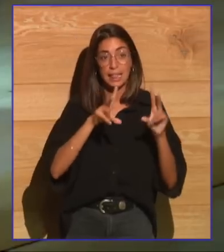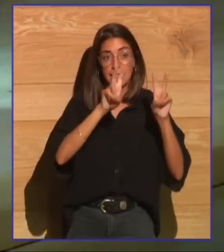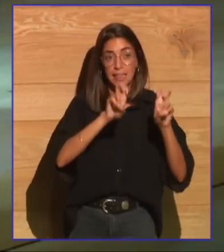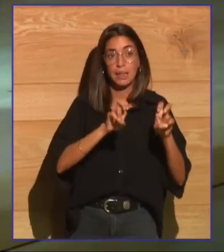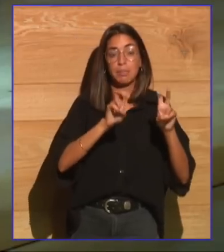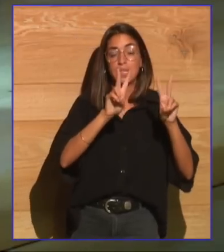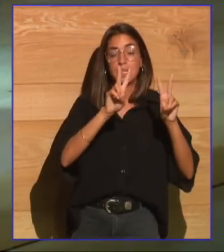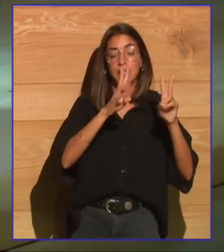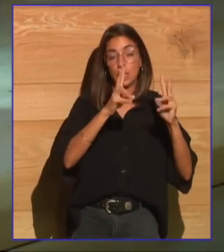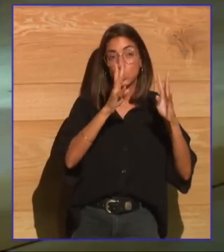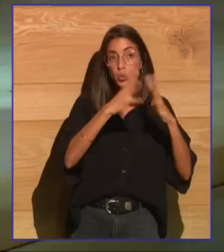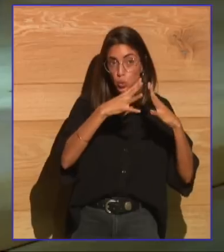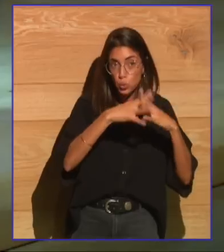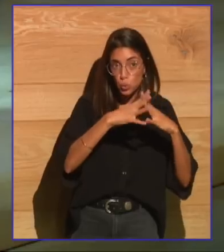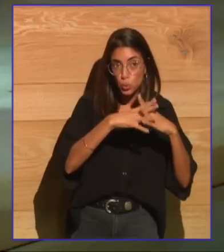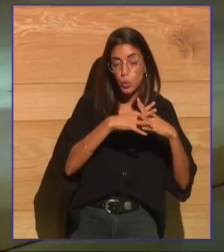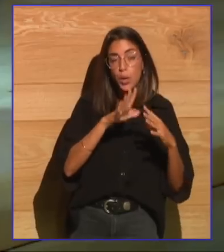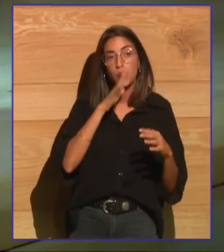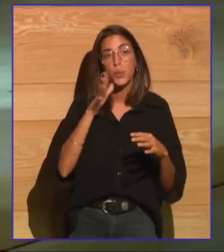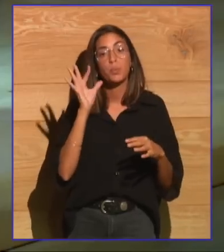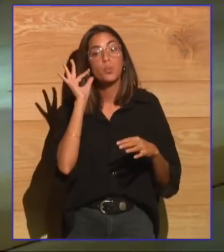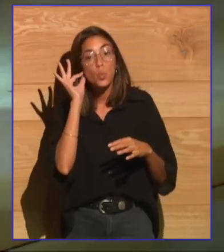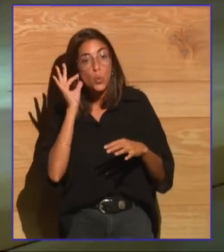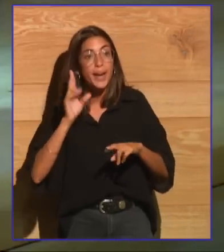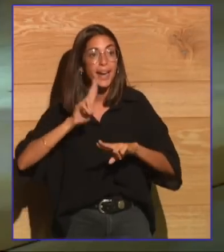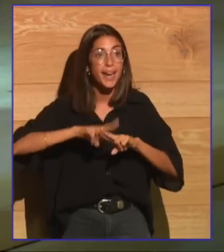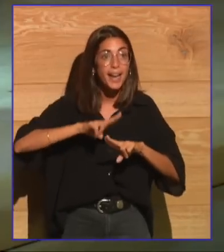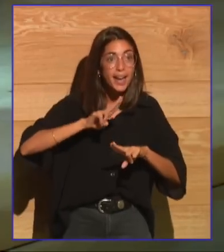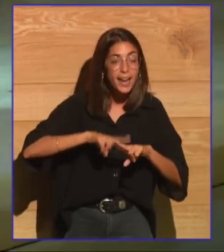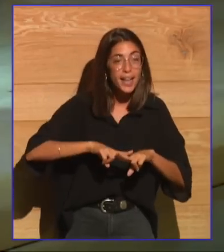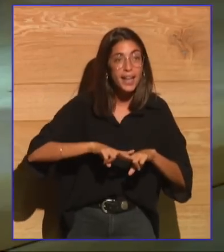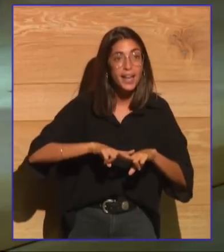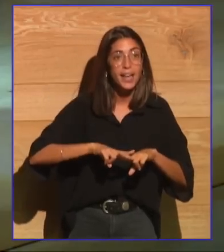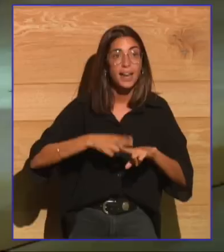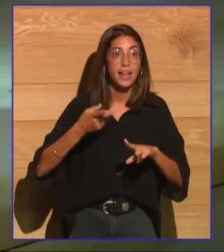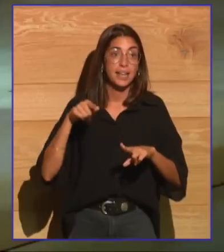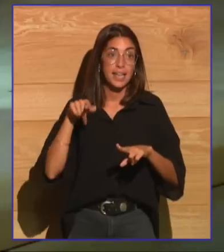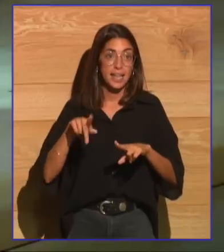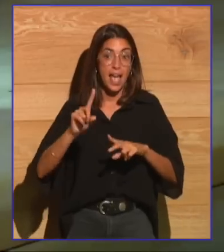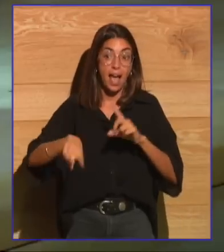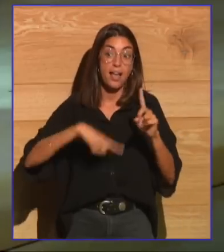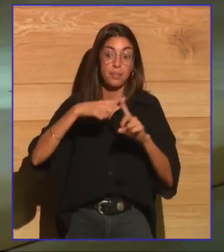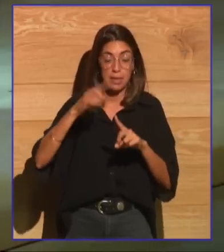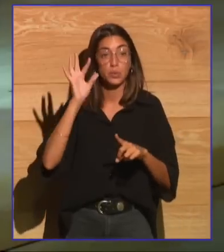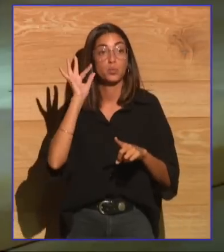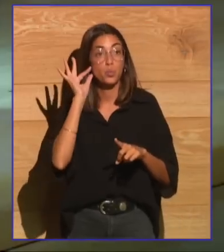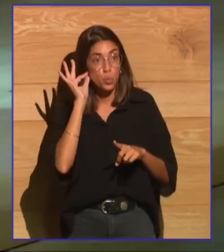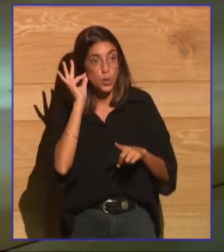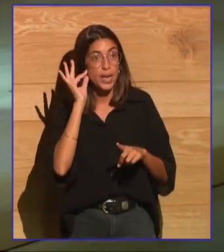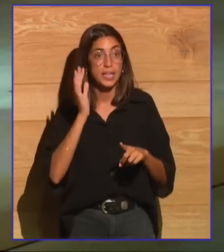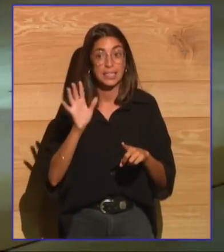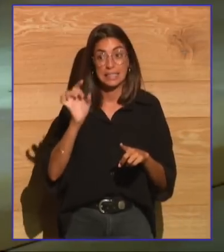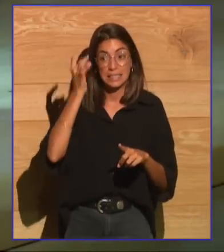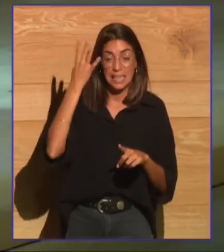esta mujer que no solamente es negra en el momento en que es muy mala idea serlo sino que además es mujer en un momento que es muy mala idea